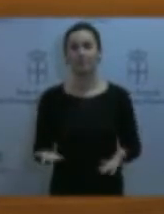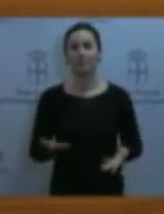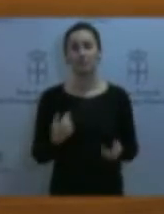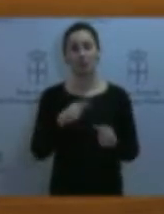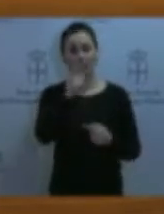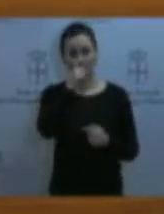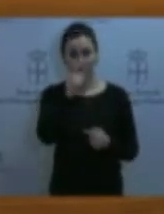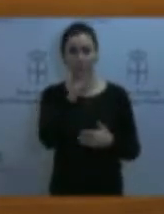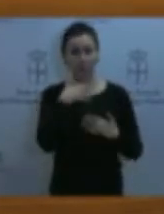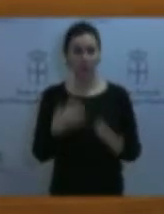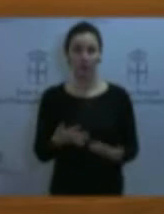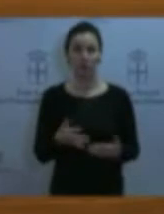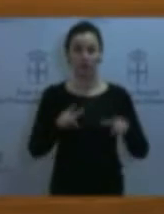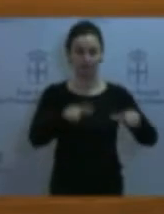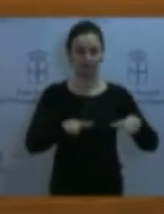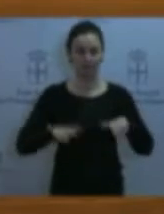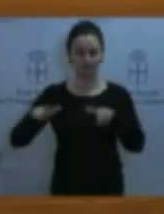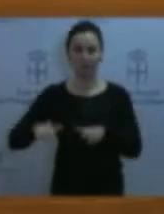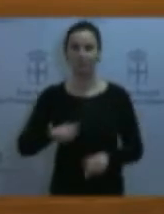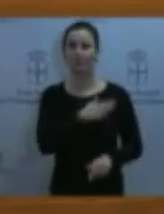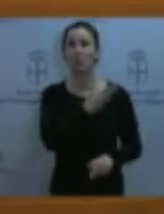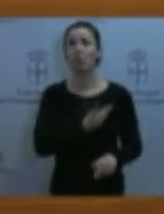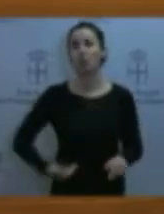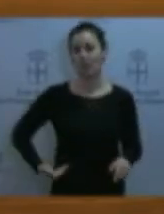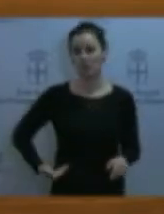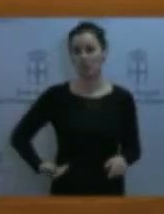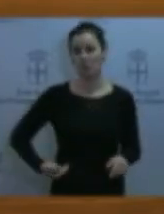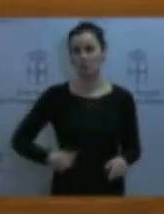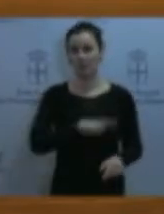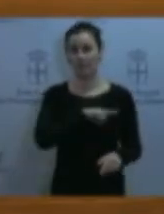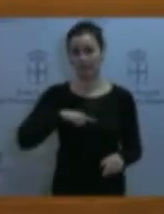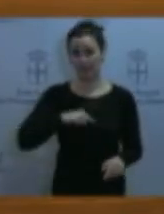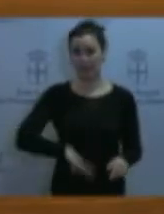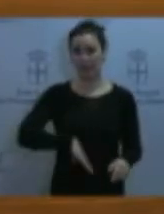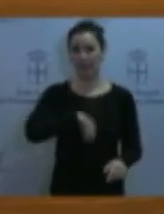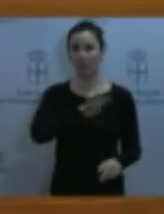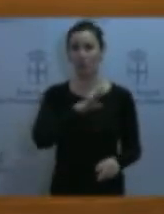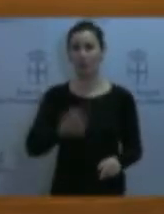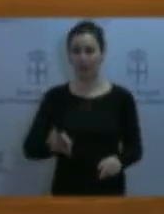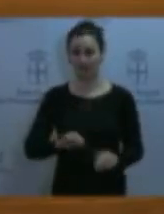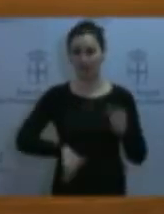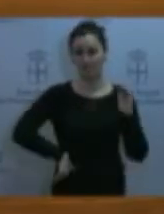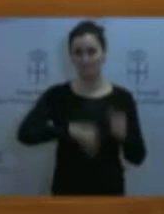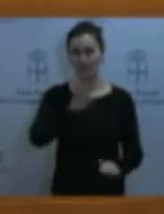está en manos de personas mayores de 40 años, el 91%, y que además